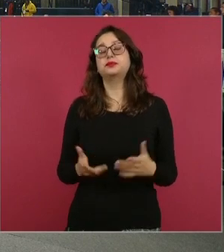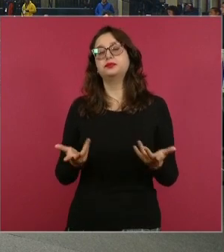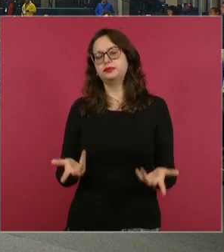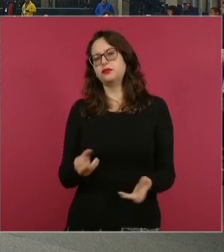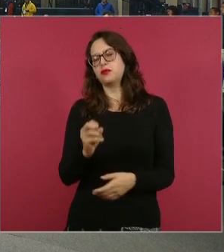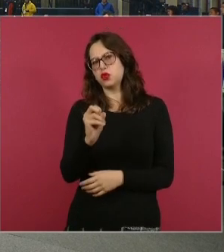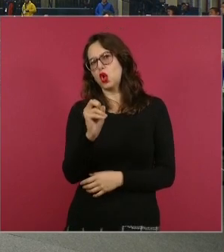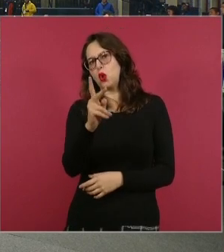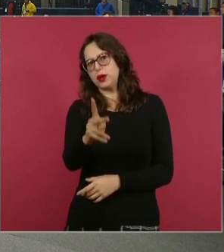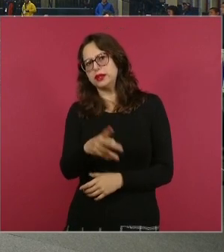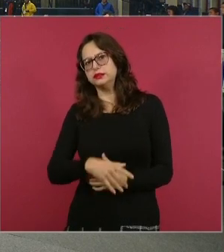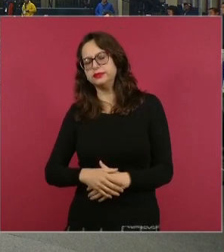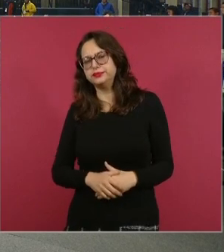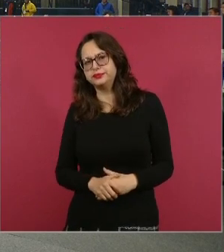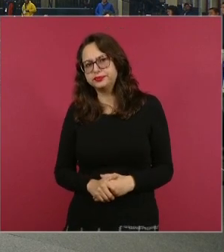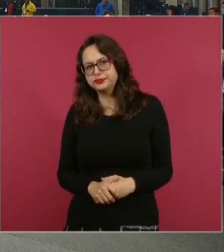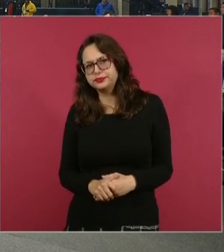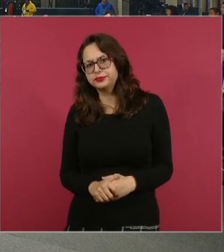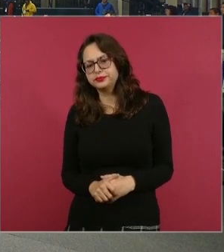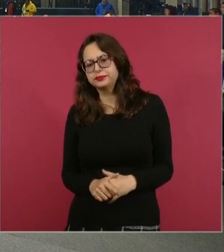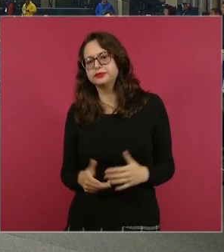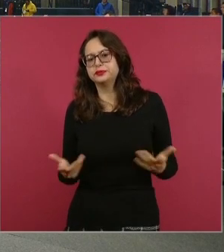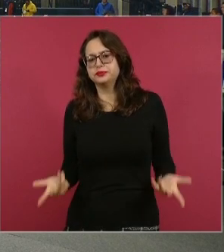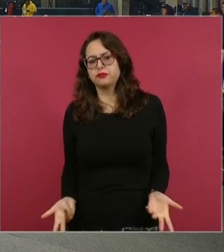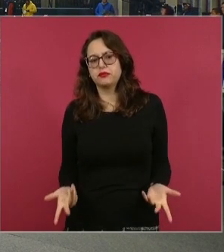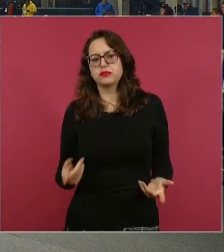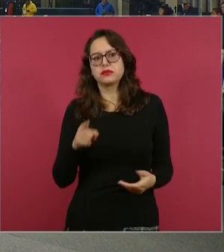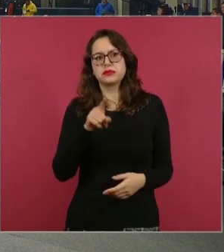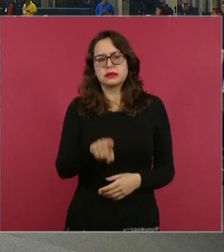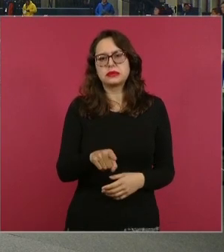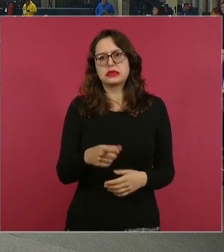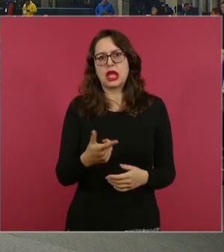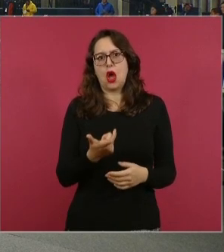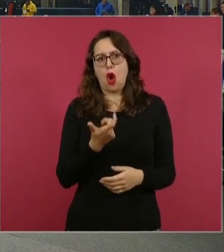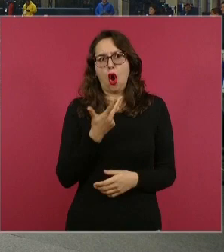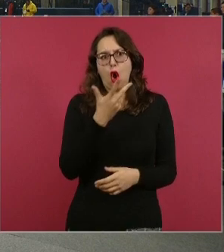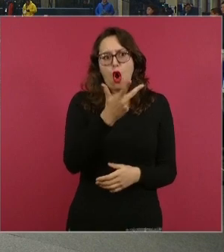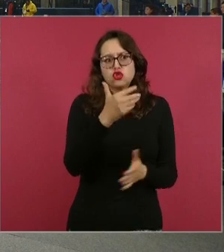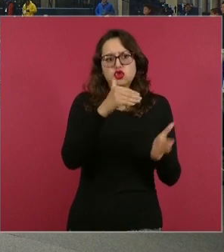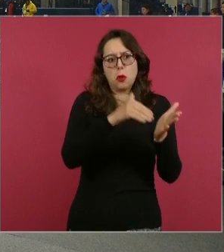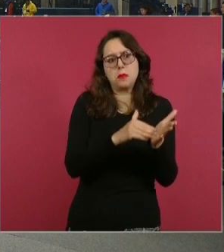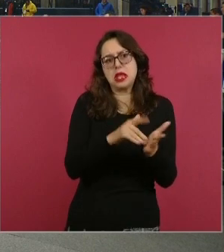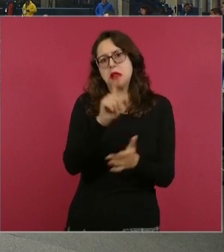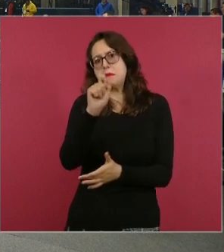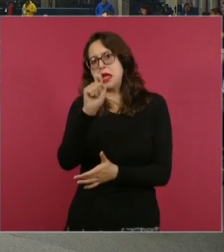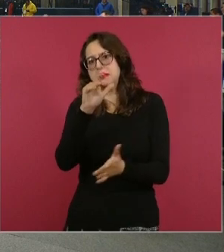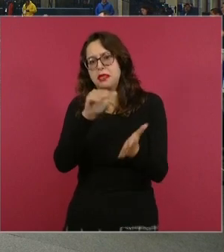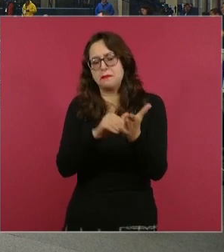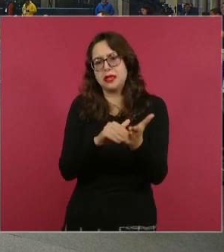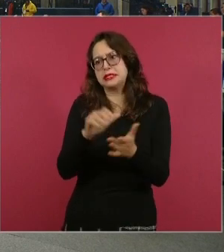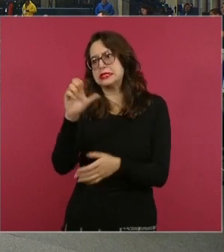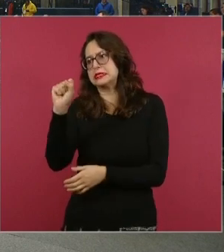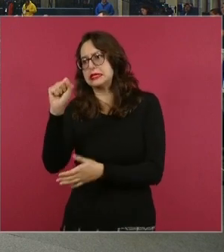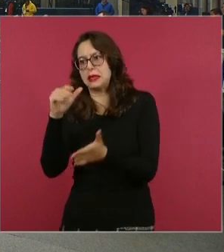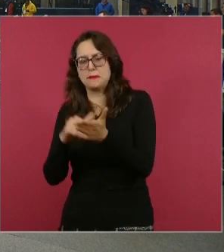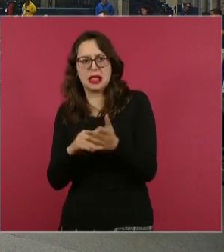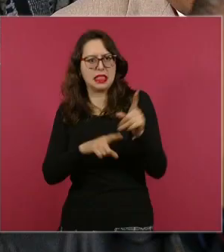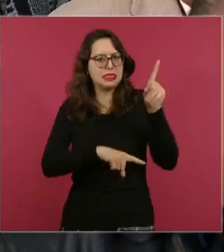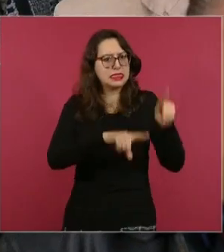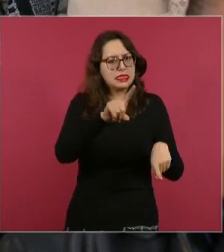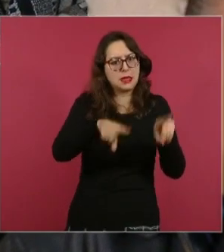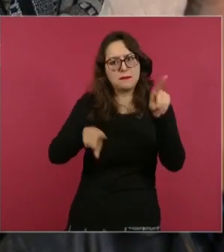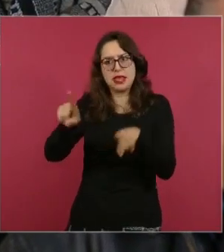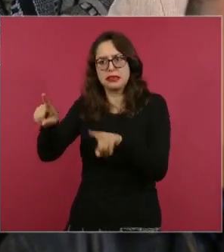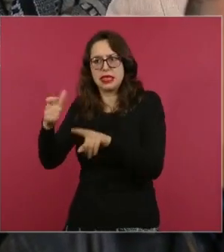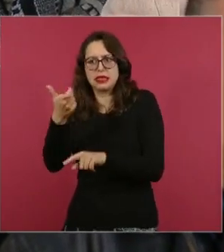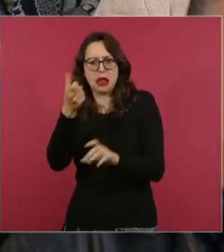va determinan si les toca 8000 200000 o hasta 60.000 pesos dependiendo de la gravedad del daño y eso Supongo se basa en